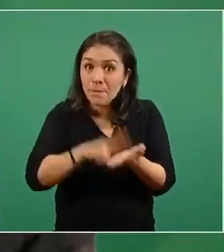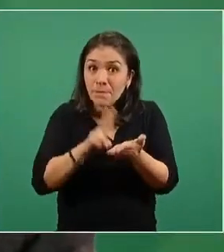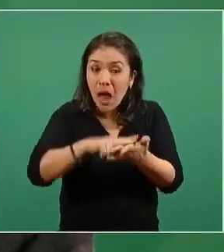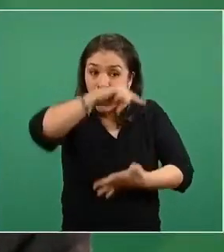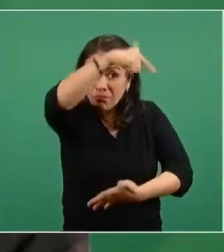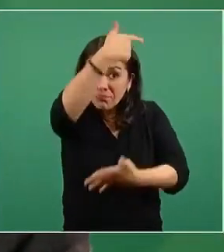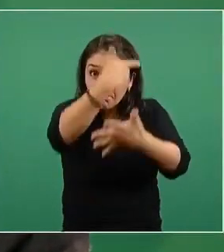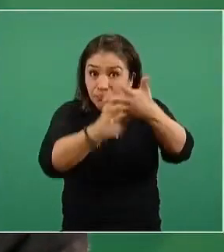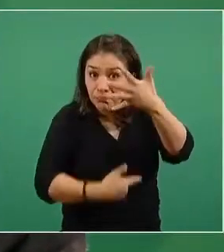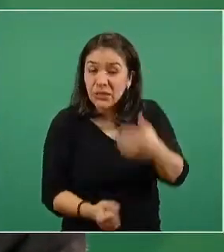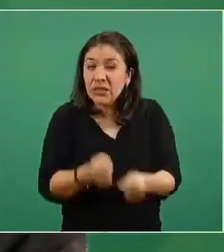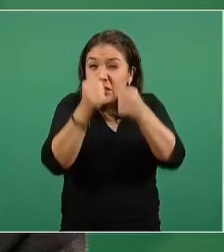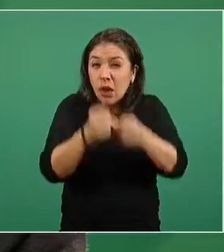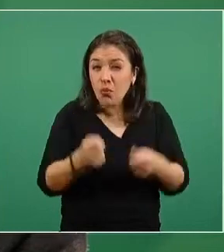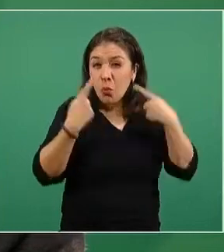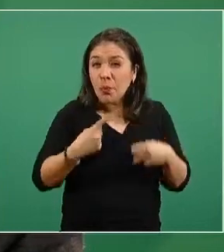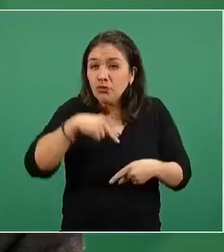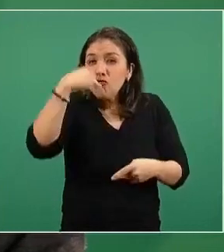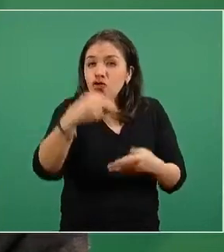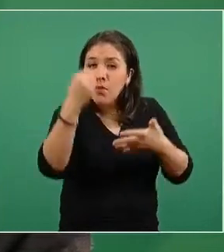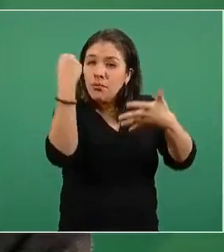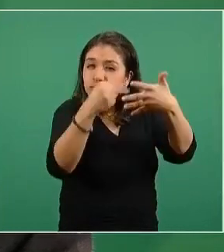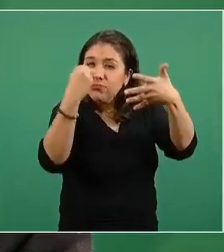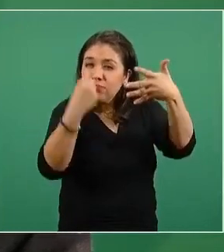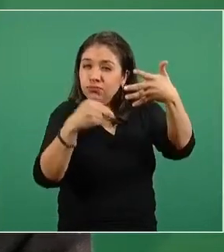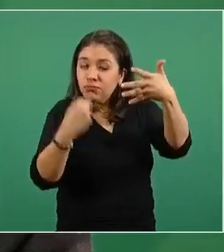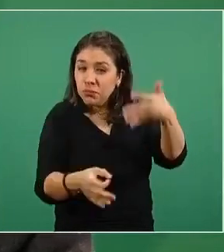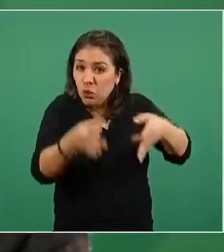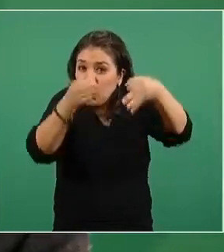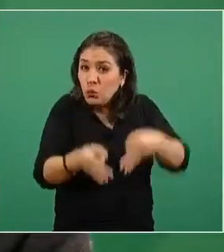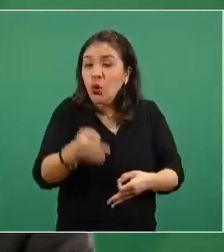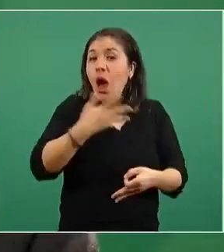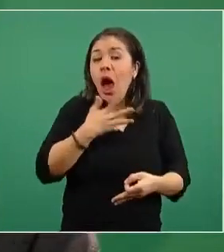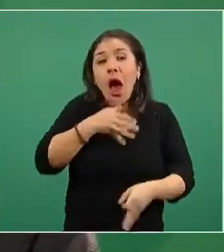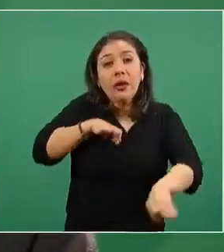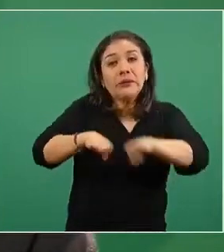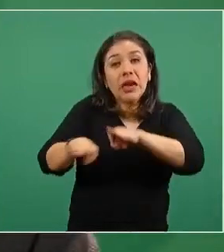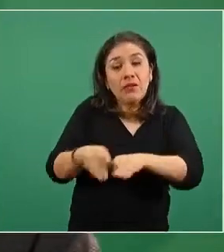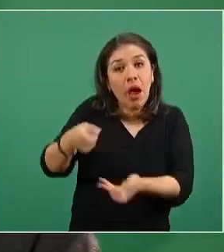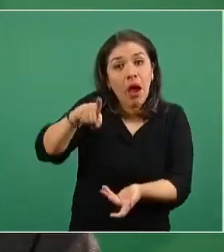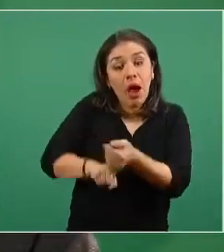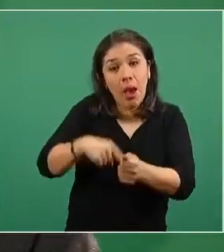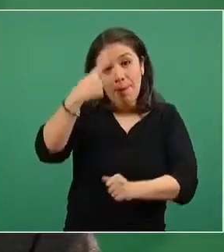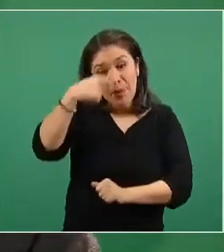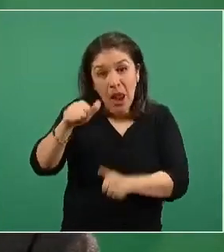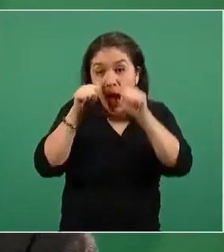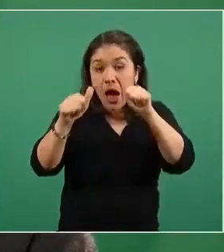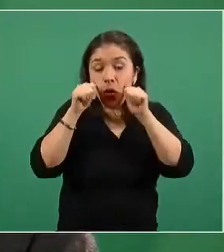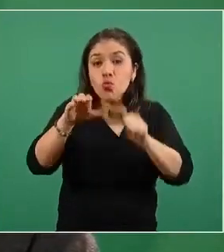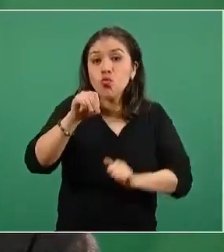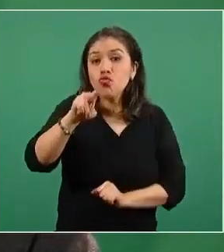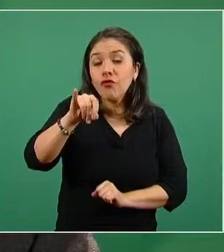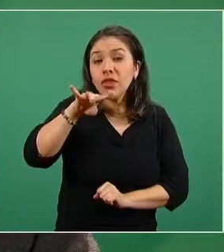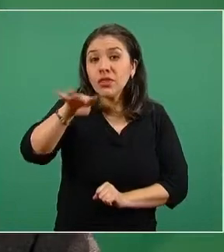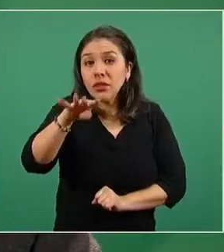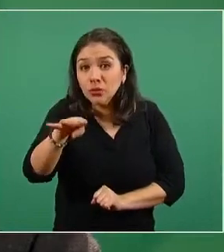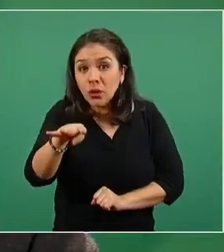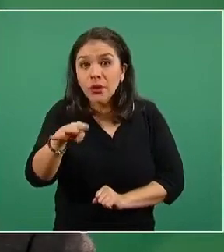asegurar que la persona que está ahí registrada legítimamente está trabajando en operaciones relativas a